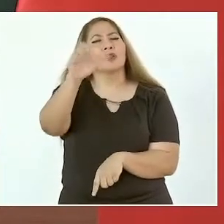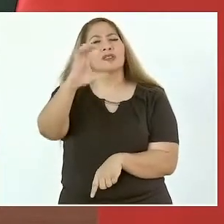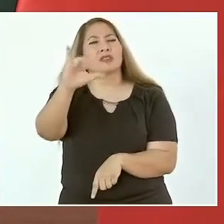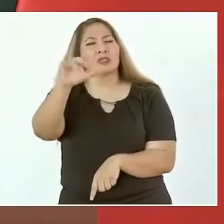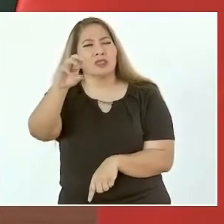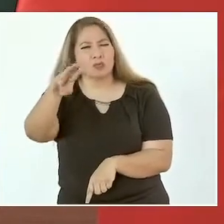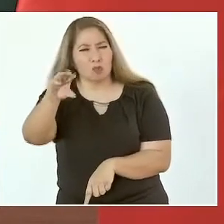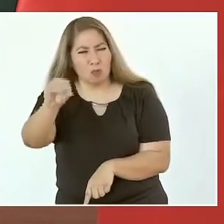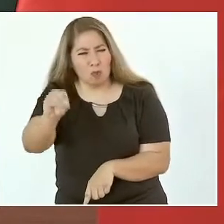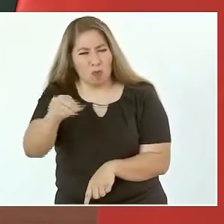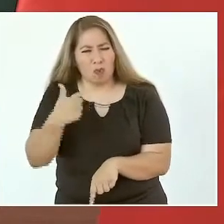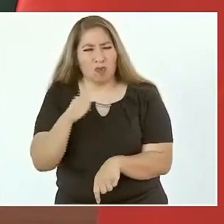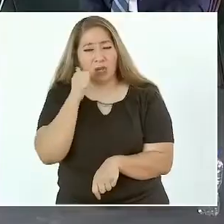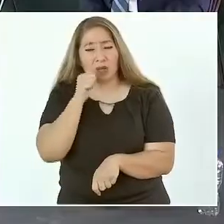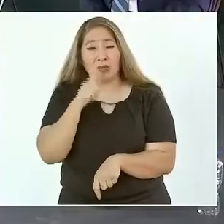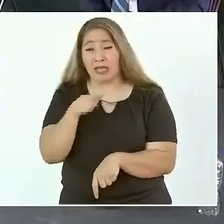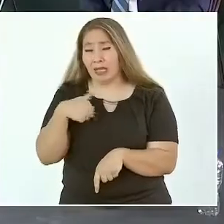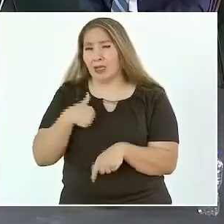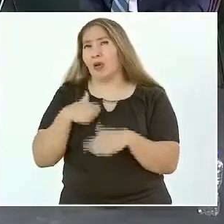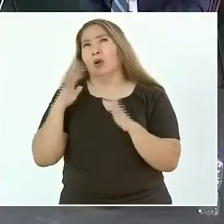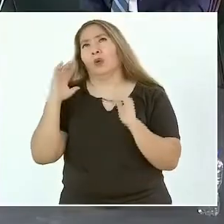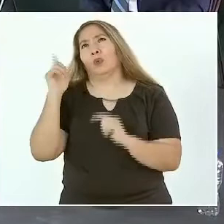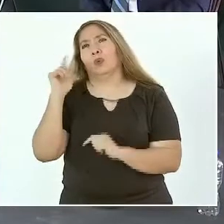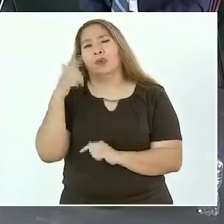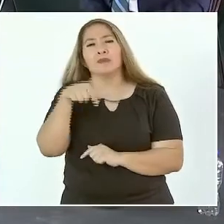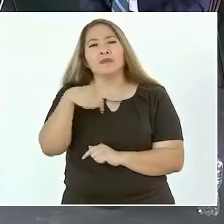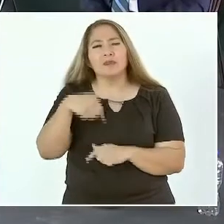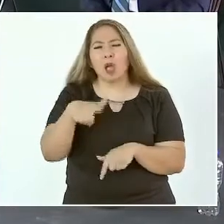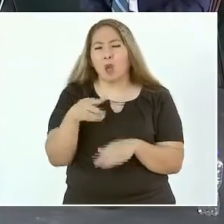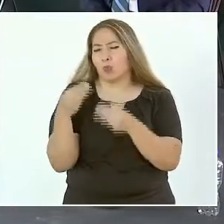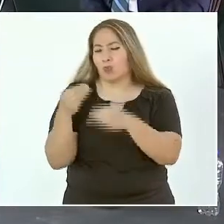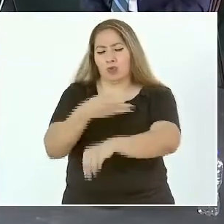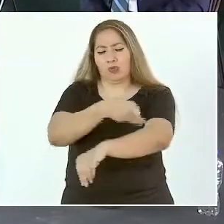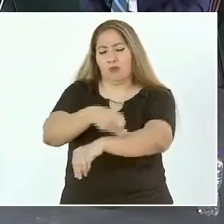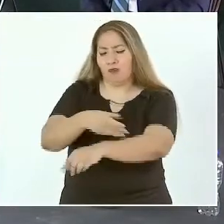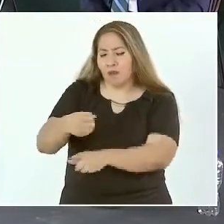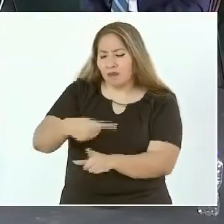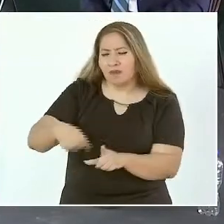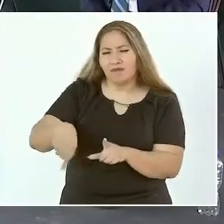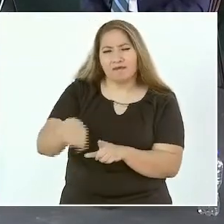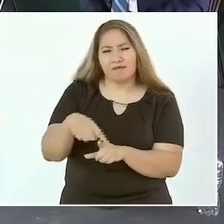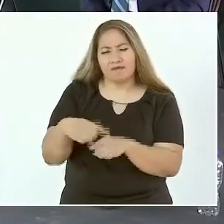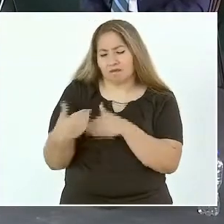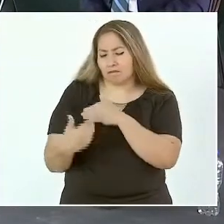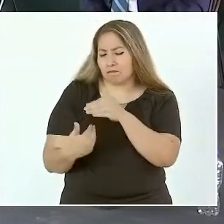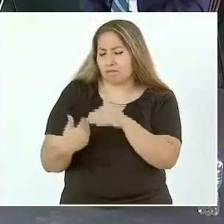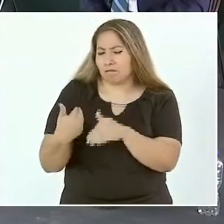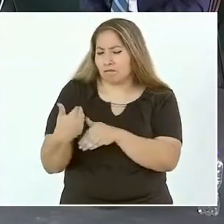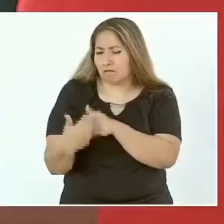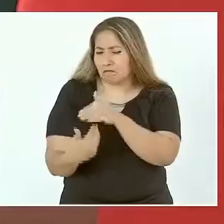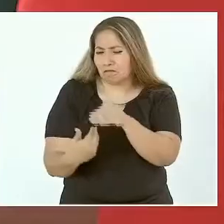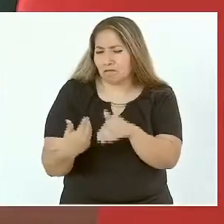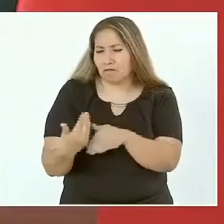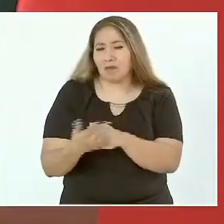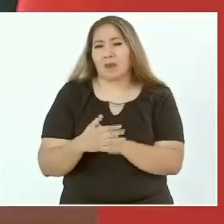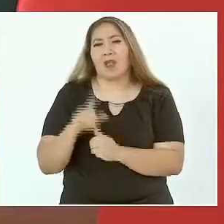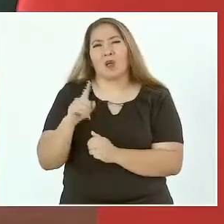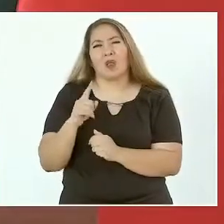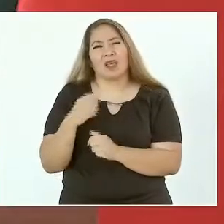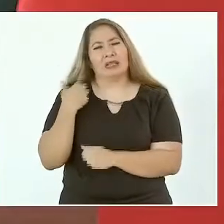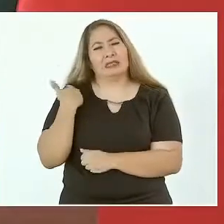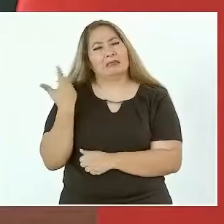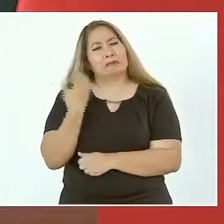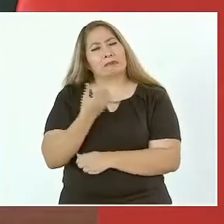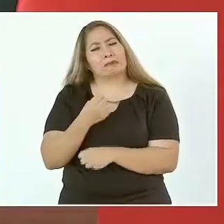garantizados. Llegar a este momento para muchas de nuestras familias significó un proceso de memoria, un proceso doloroso